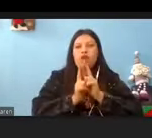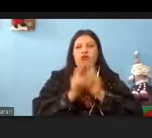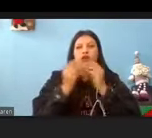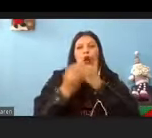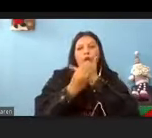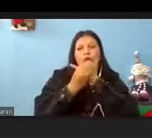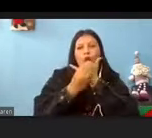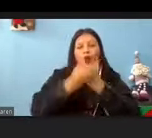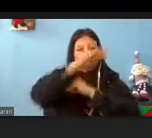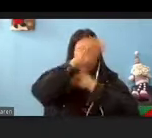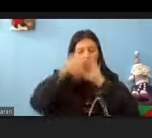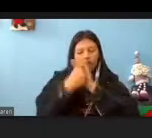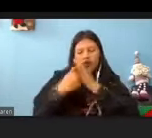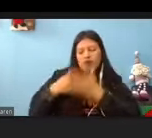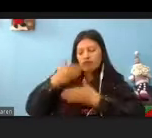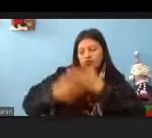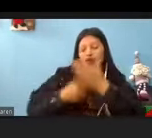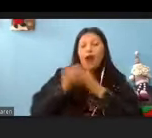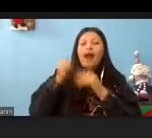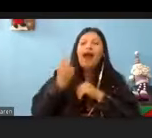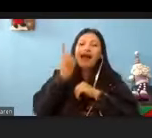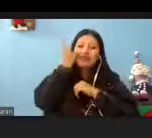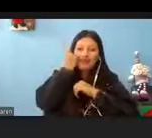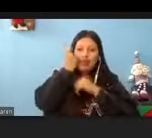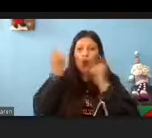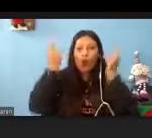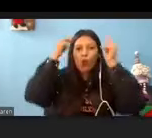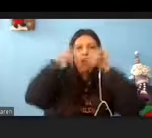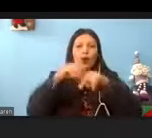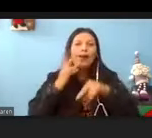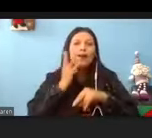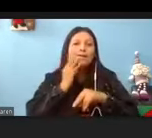de nuestro encuentro de experiencias, vamos a dar la palabra